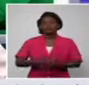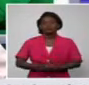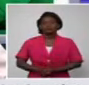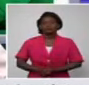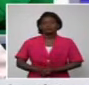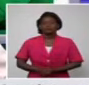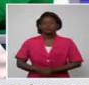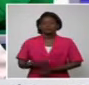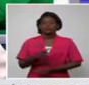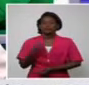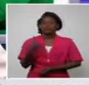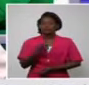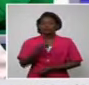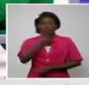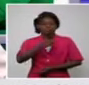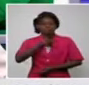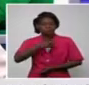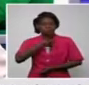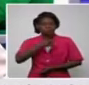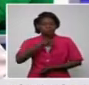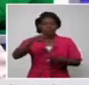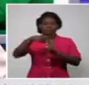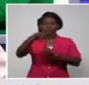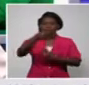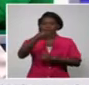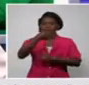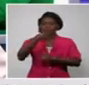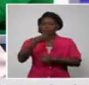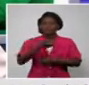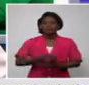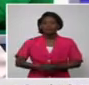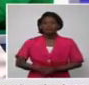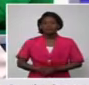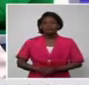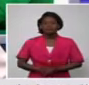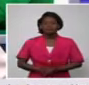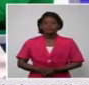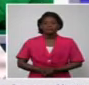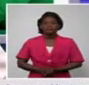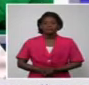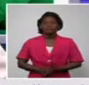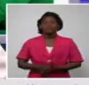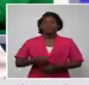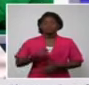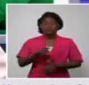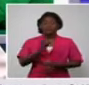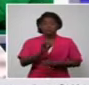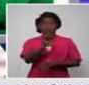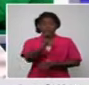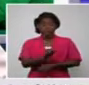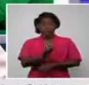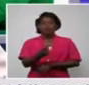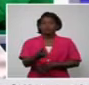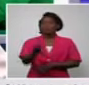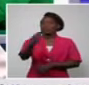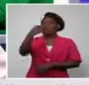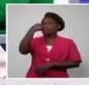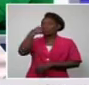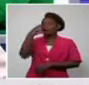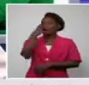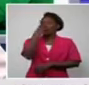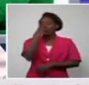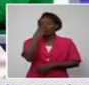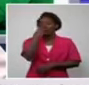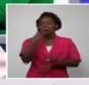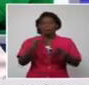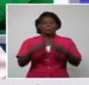Se aplicaron todos los tratamientos, fue necesario en un momento intubarlo, ventilarlo, pero